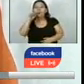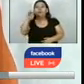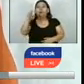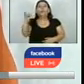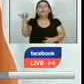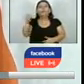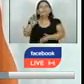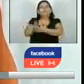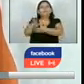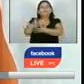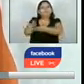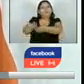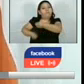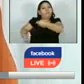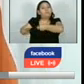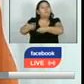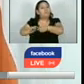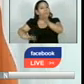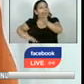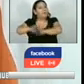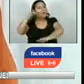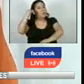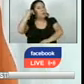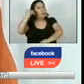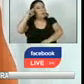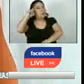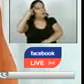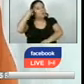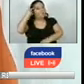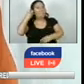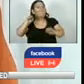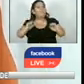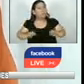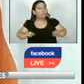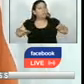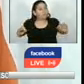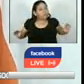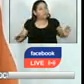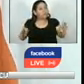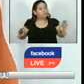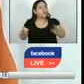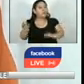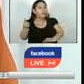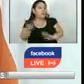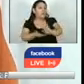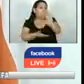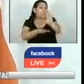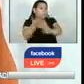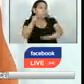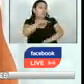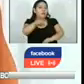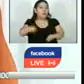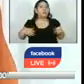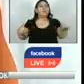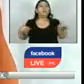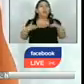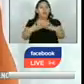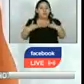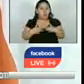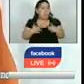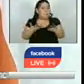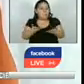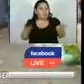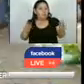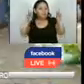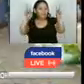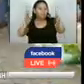la inversión es clave porque es la que estimula el crecimiento de la capacidad de producción de la economía y permite un efecto de derrama en